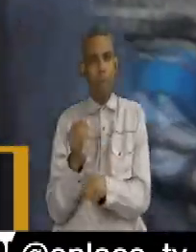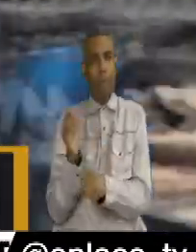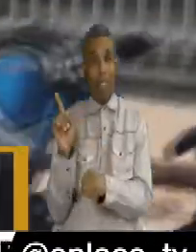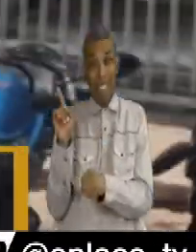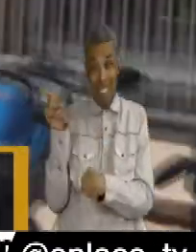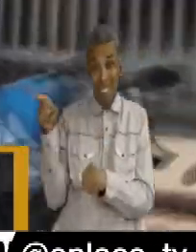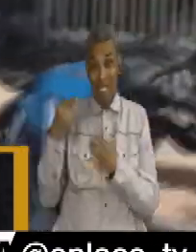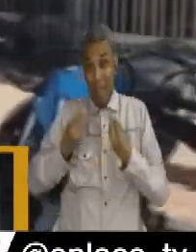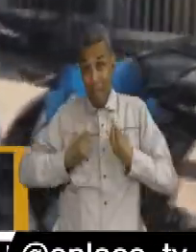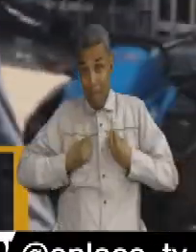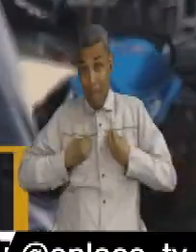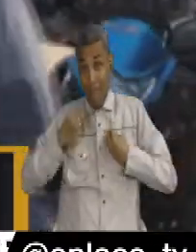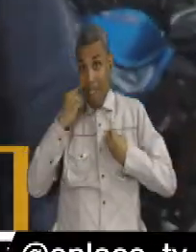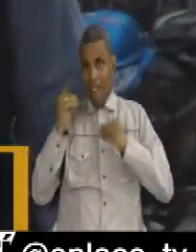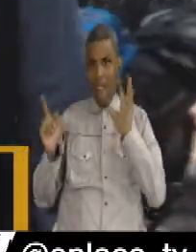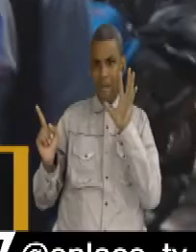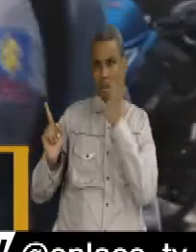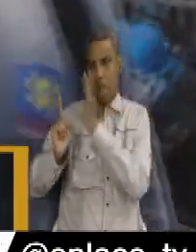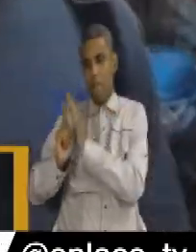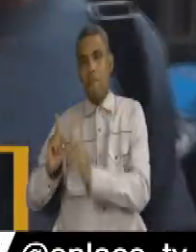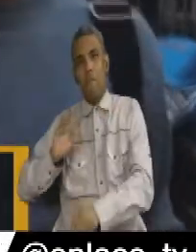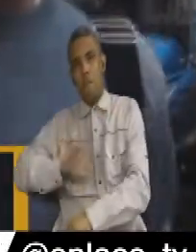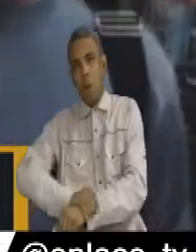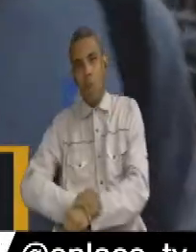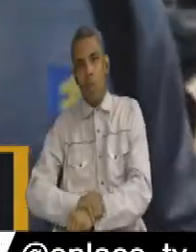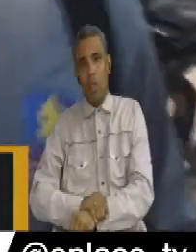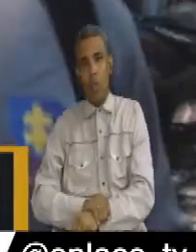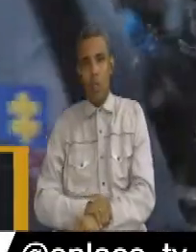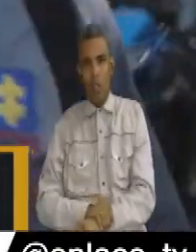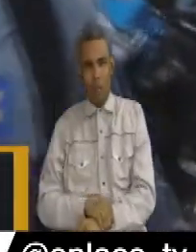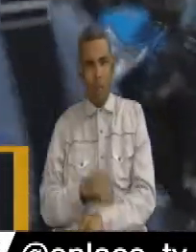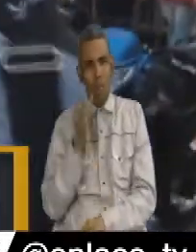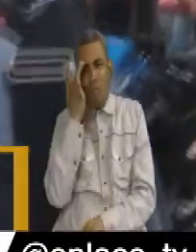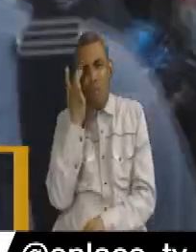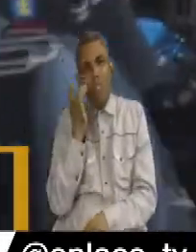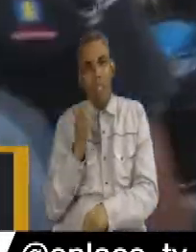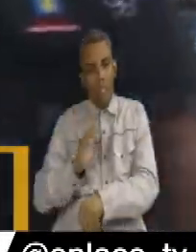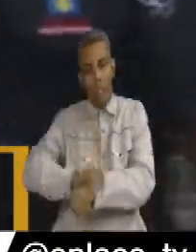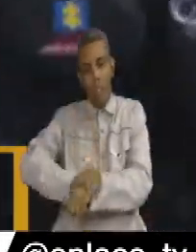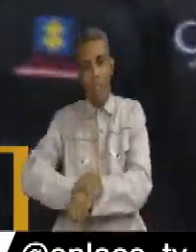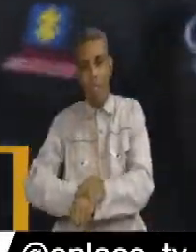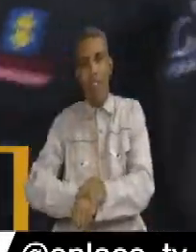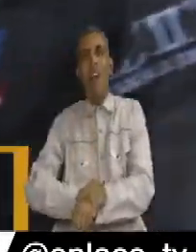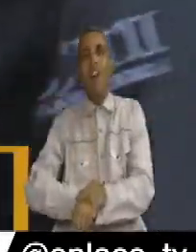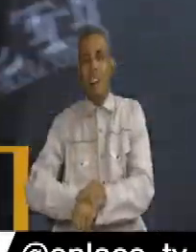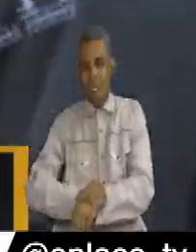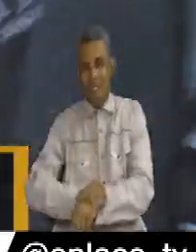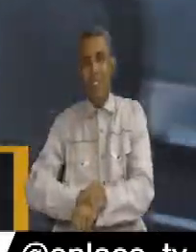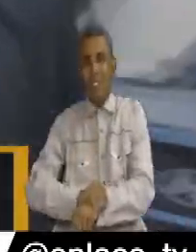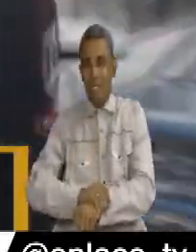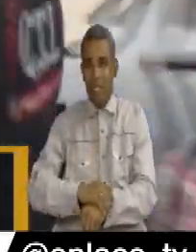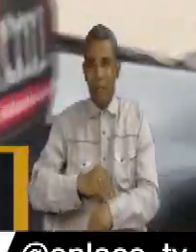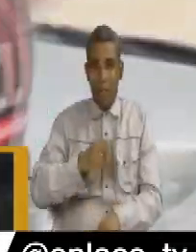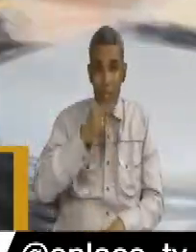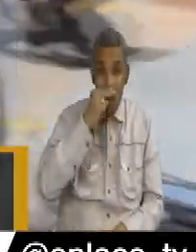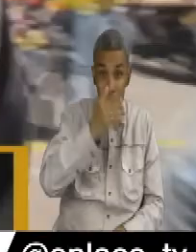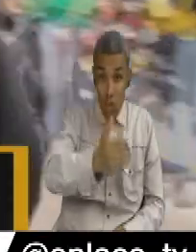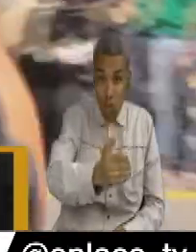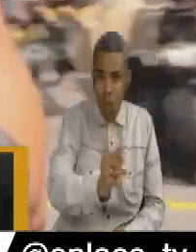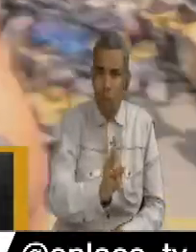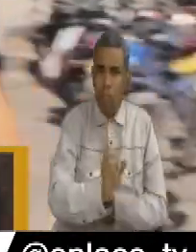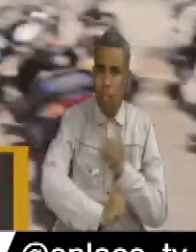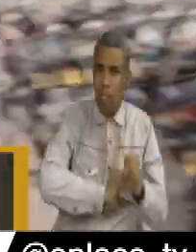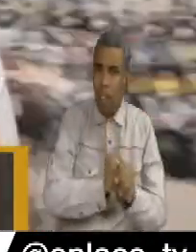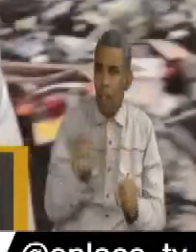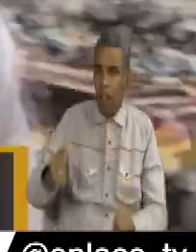vivienda del sujeto implicado. Este hombre está implicado en un caso de violencia sexual en una menor de 3 años.